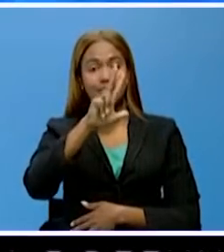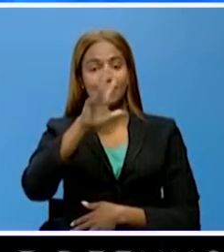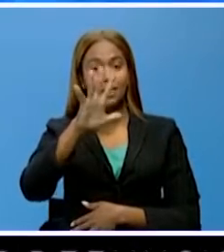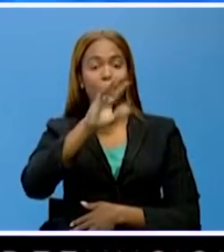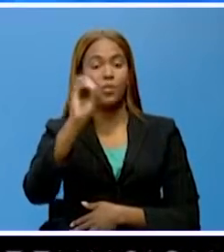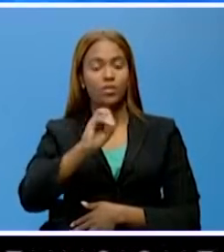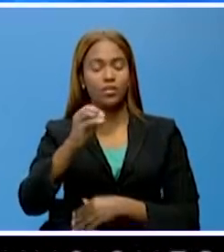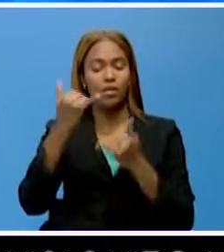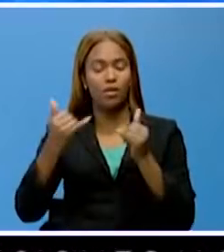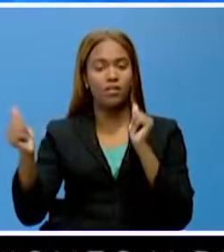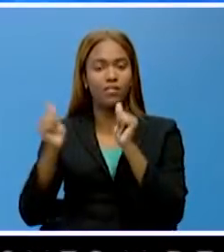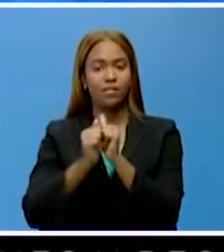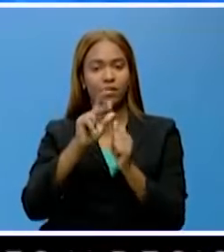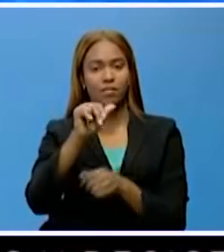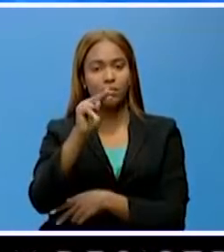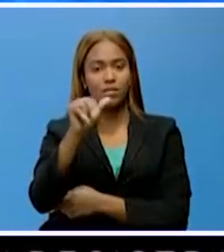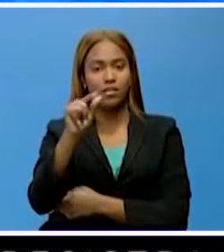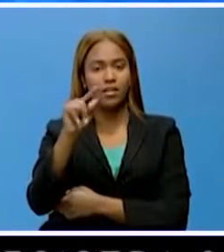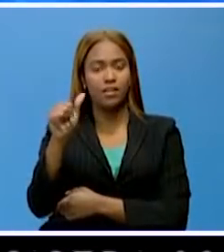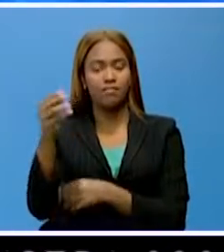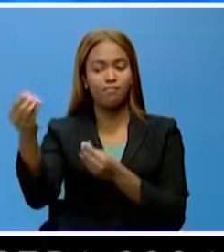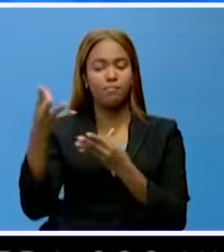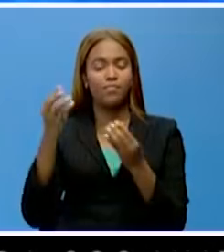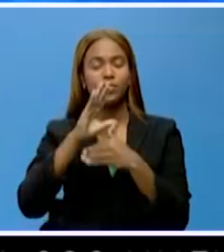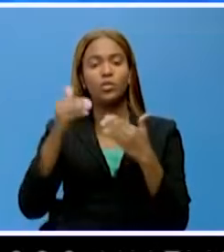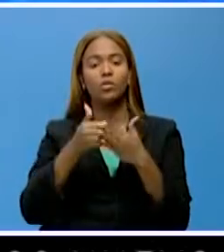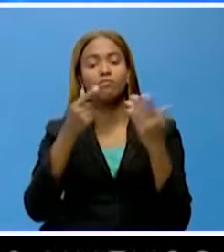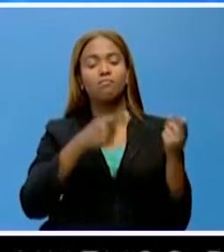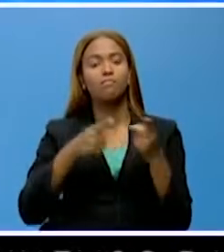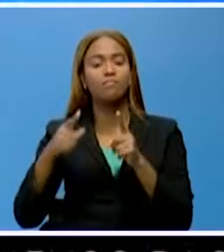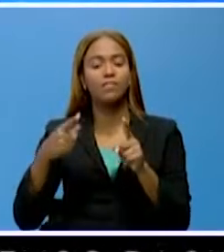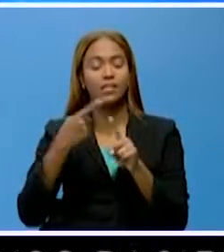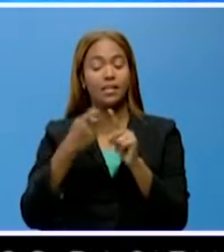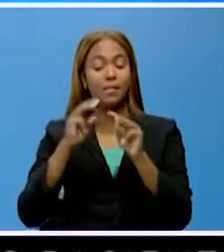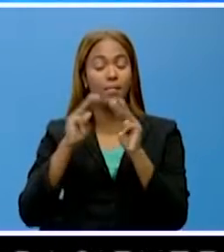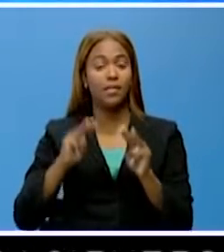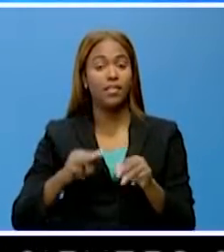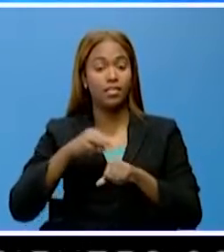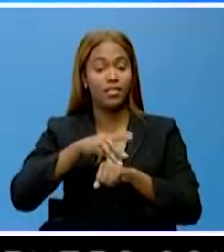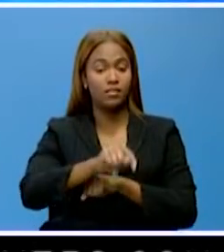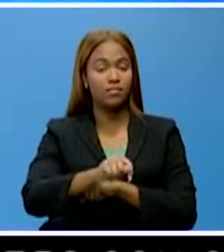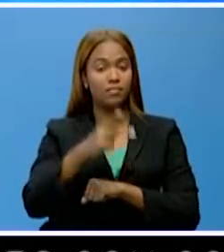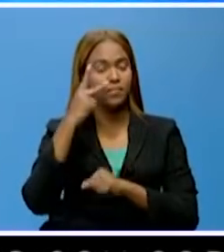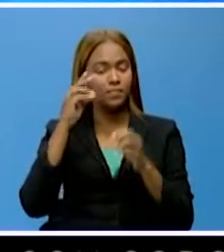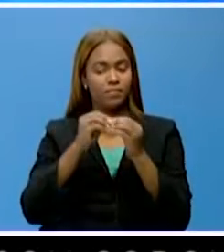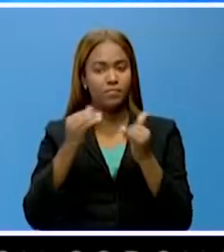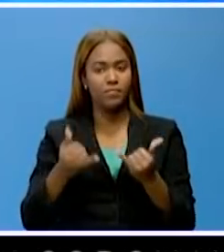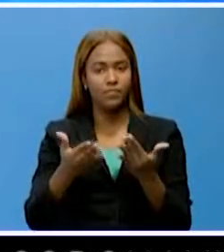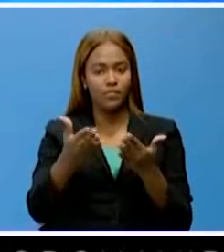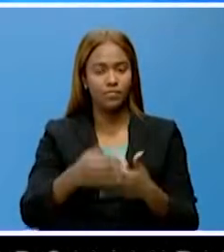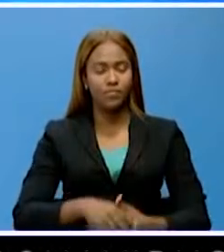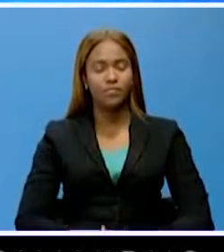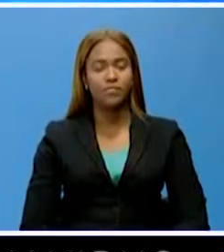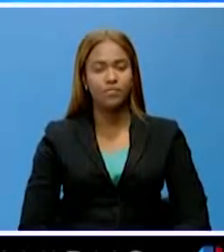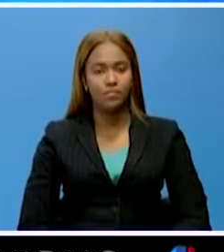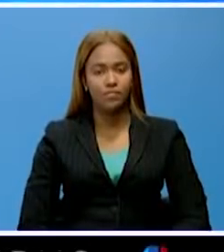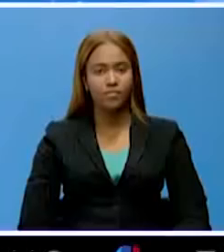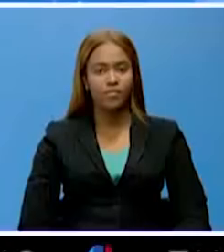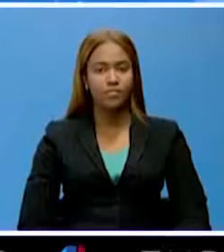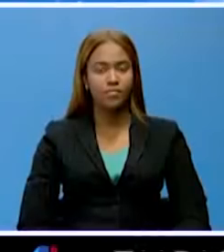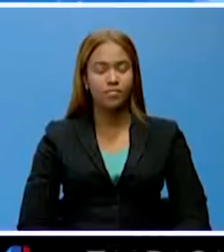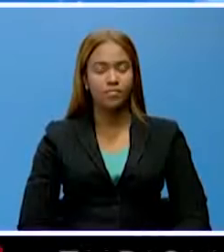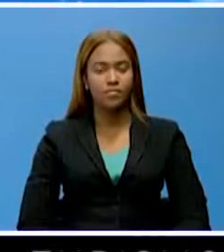35%. Nuestro compañero Ramón Santana Álvarez tiene todos los detalles desde el Ministerio de Turismo. Conecto contigo, Ramón. Buenas tardes. Adelante.